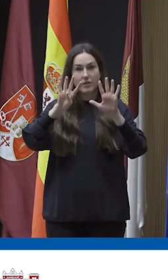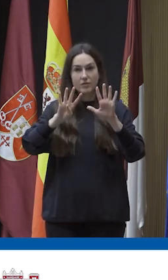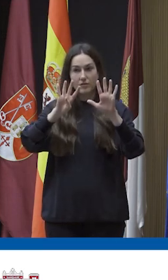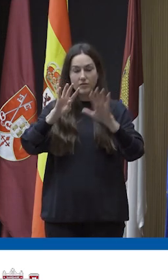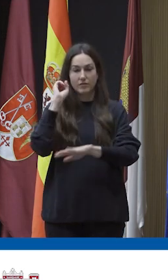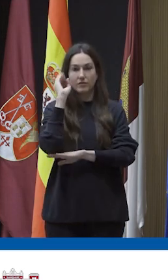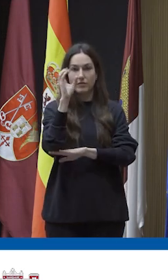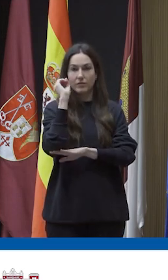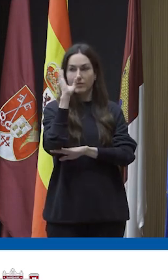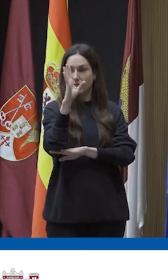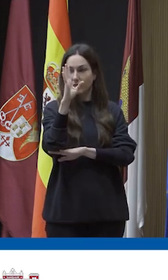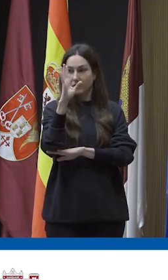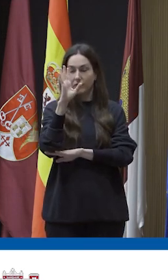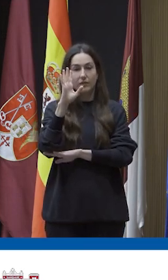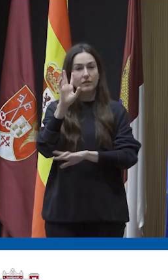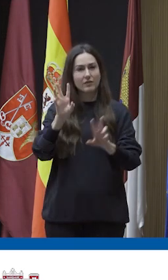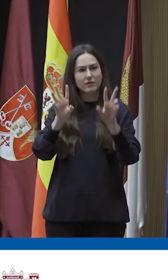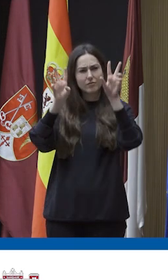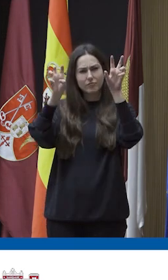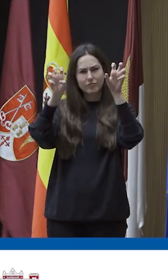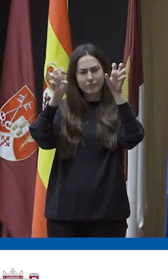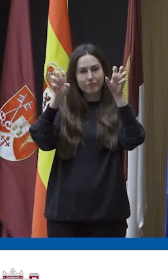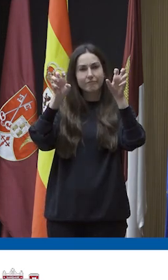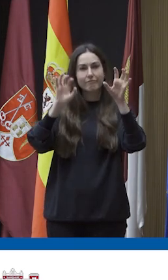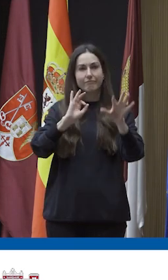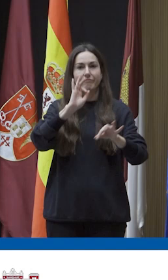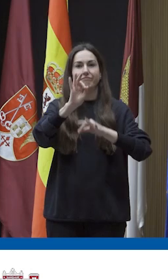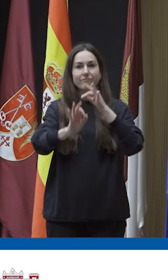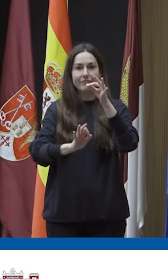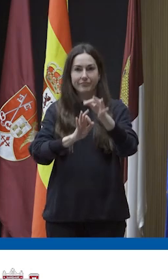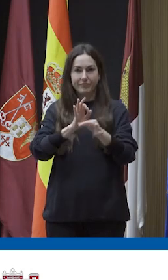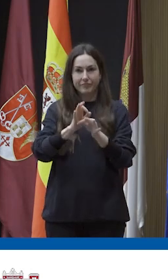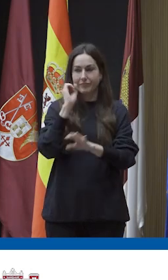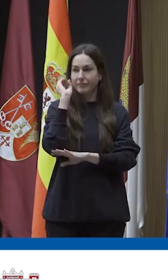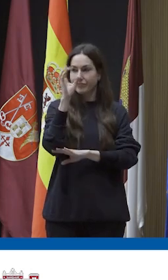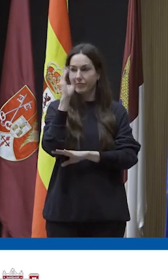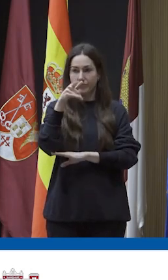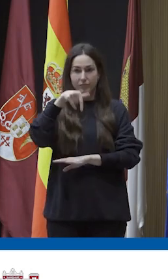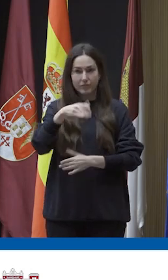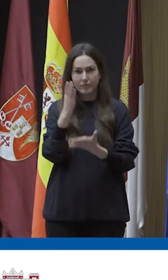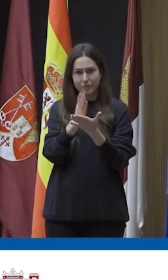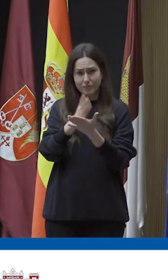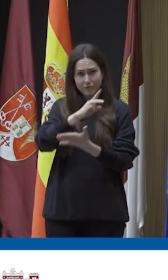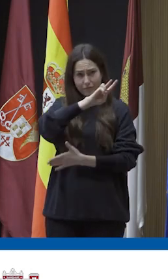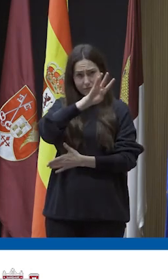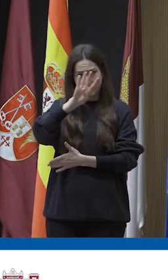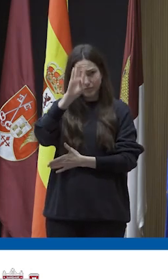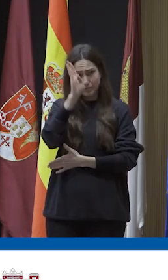las conferencias enmarcadas dentro de este ciclo que en este curso